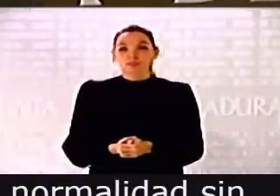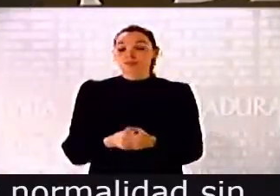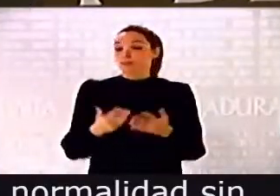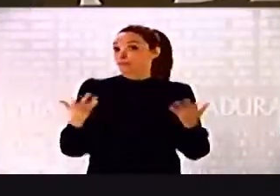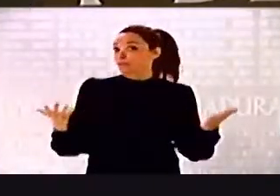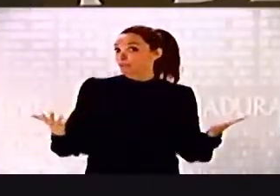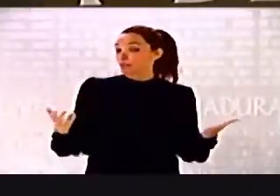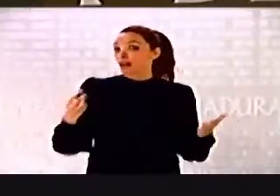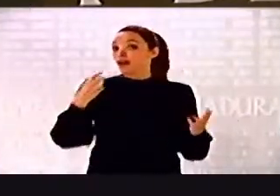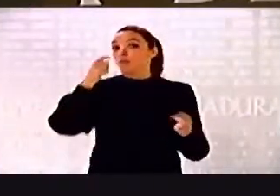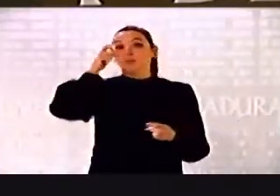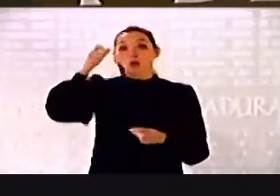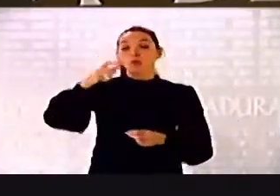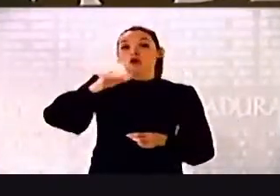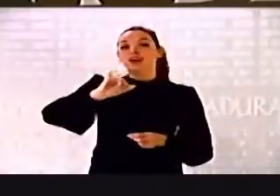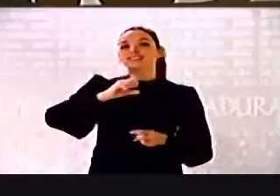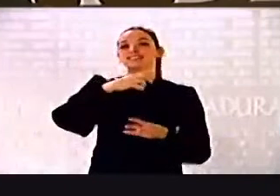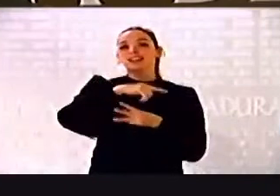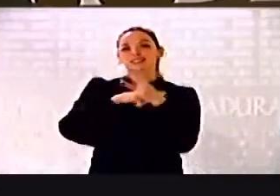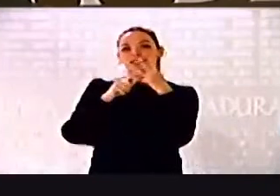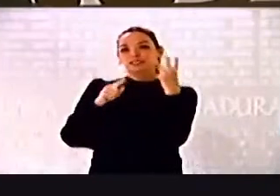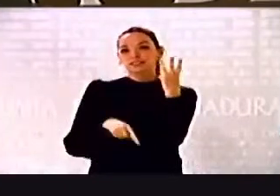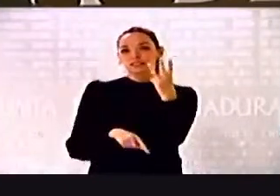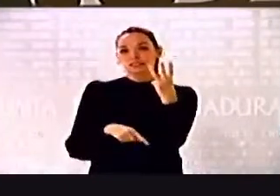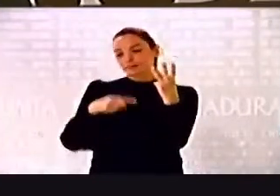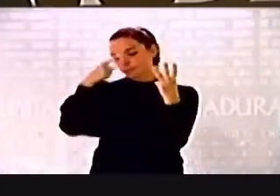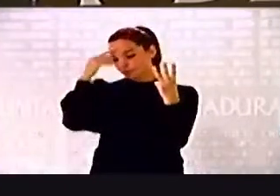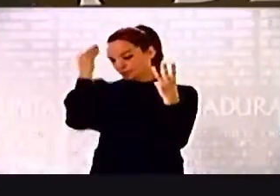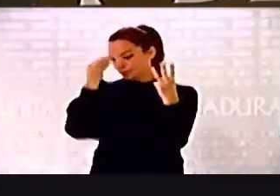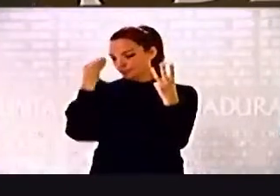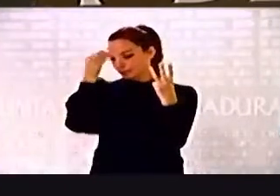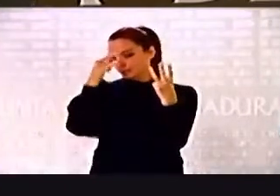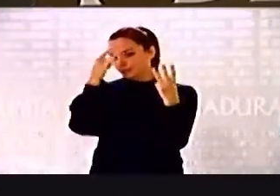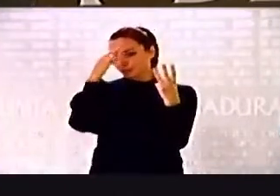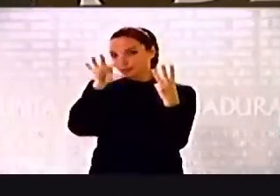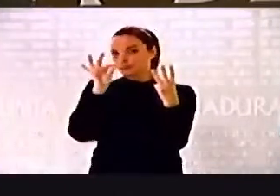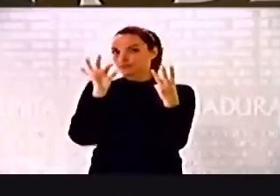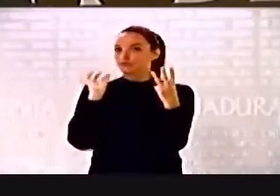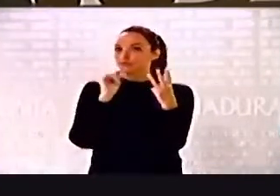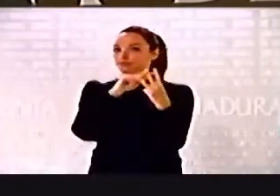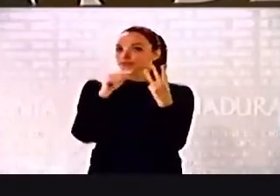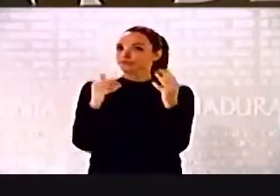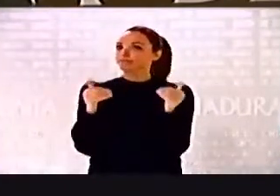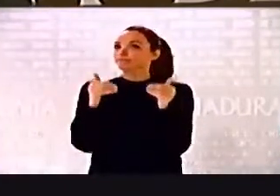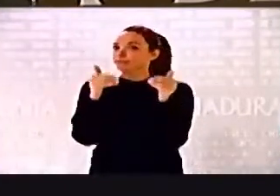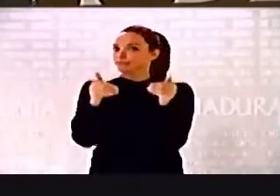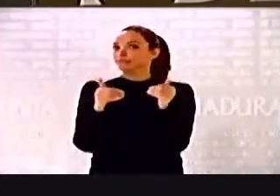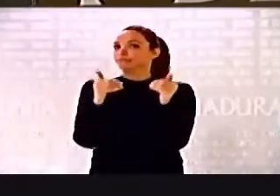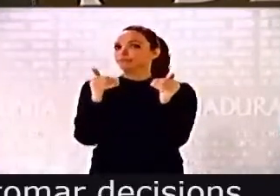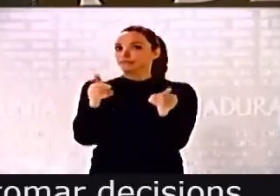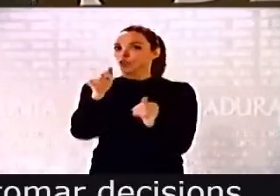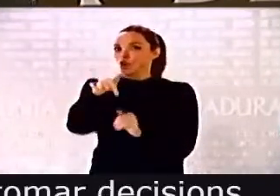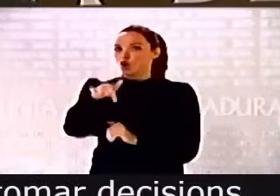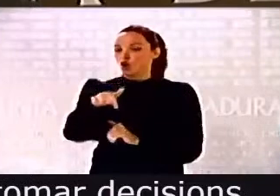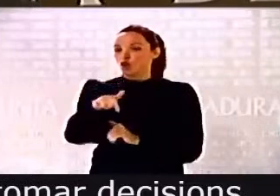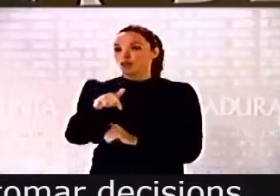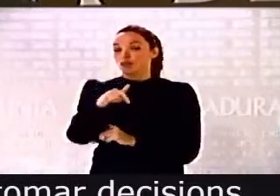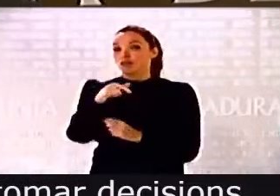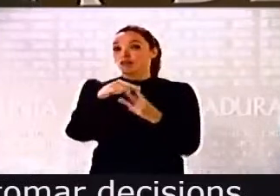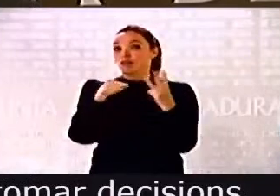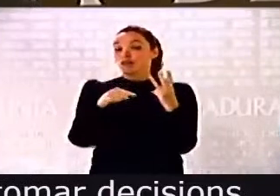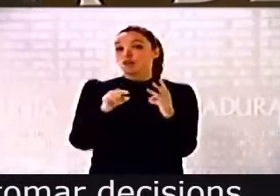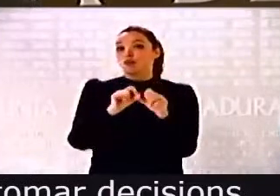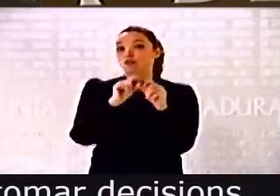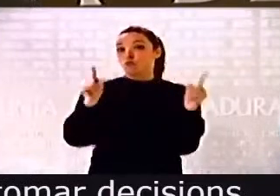Tendríamos 3 localidades donde tenemos que tomar decisiones con respecto a las renovaciones en el día de hoy, que son Fuente